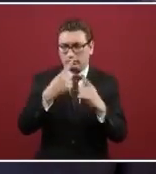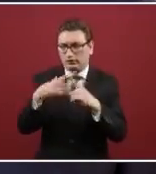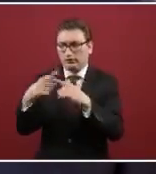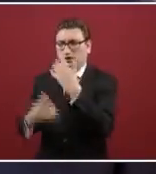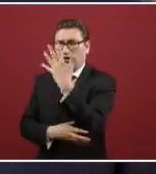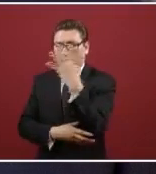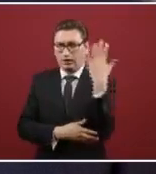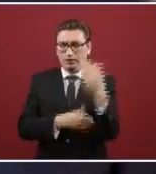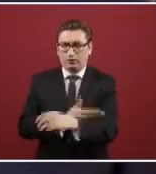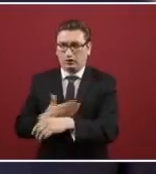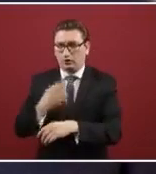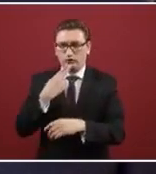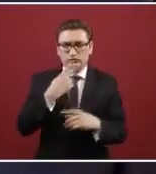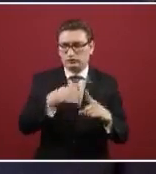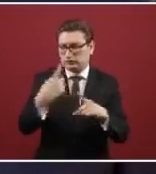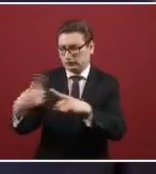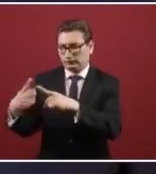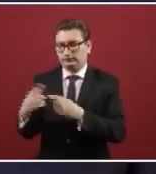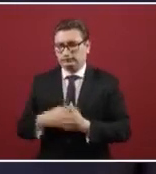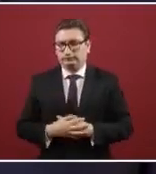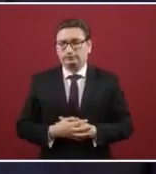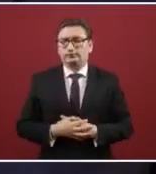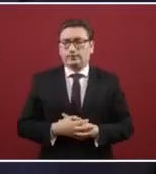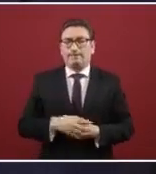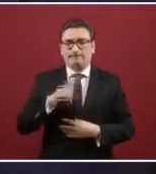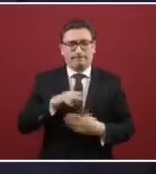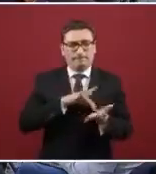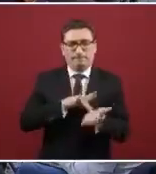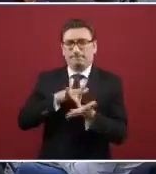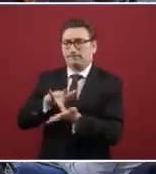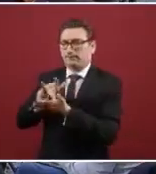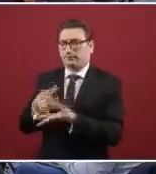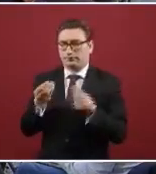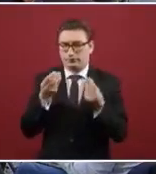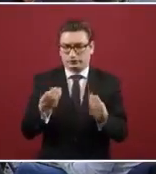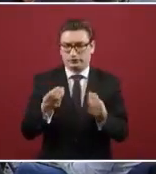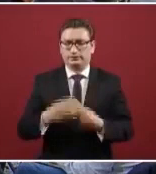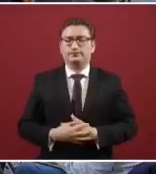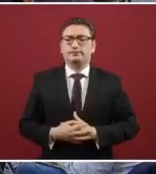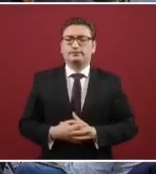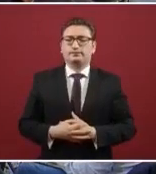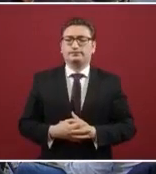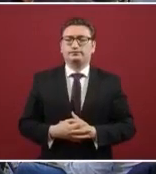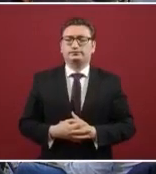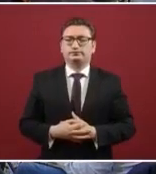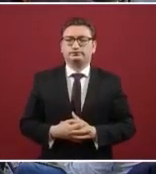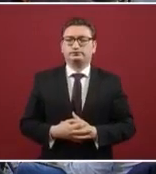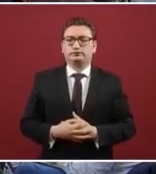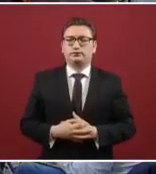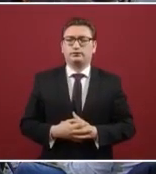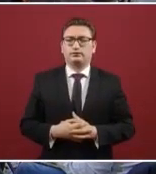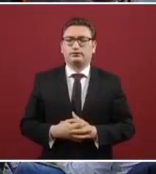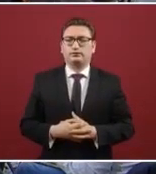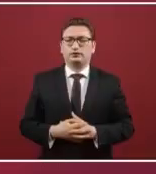maderables. Pero sí se va a apoyar mucho. Y considero que no